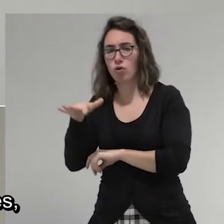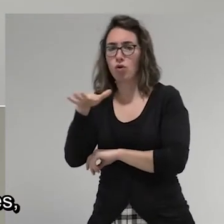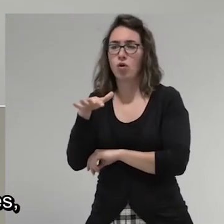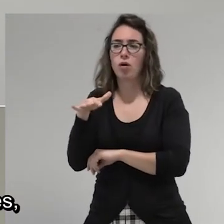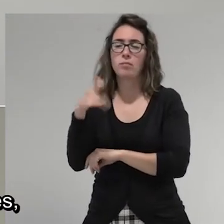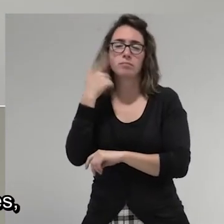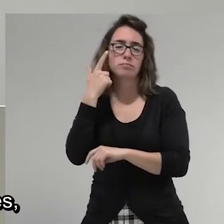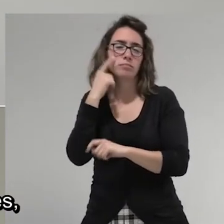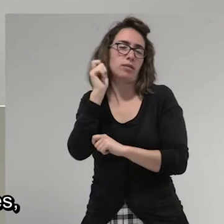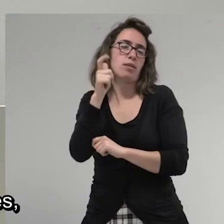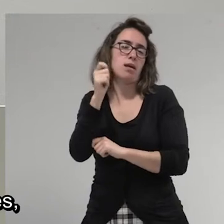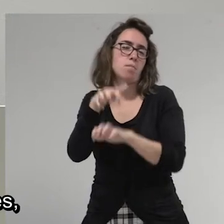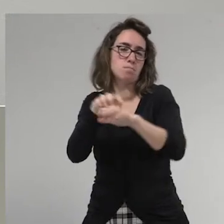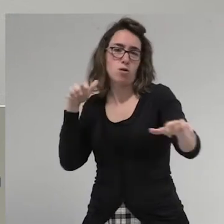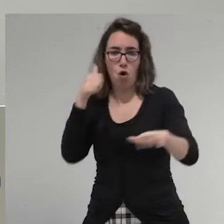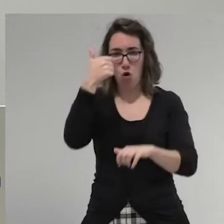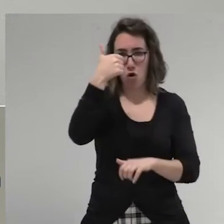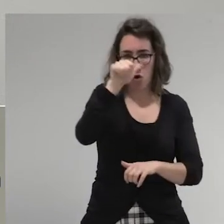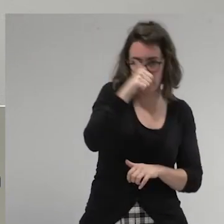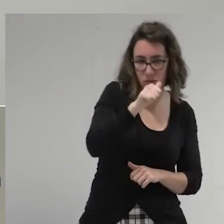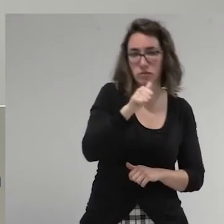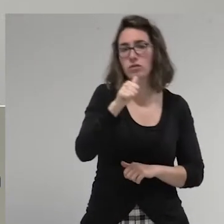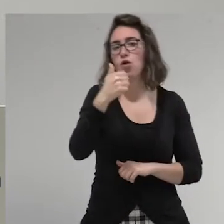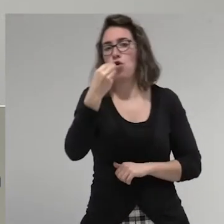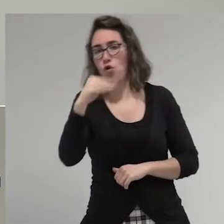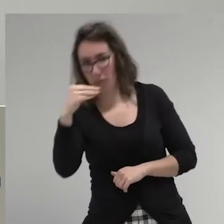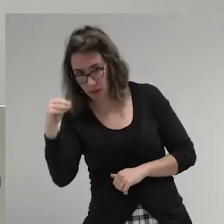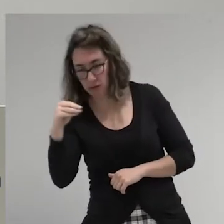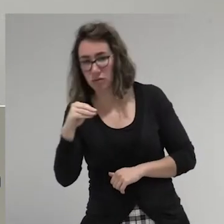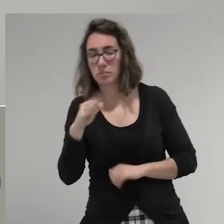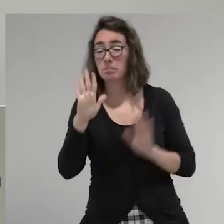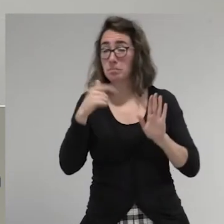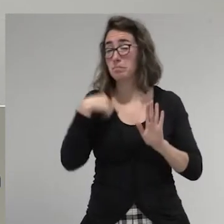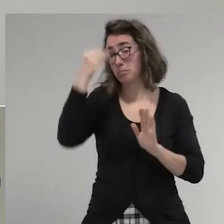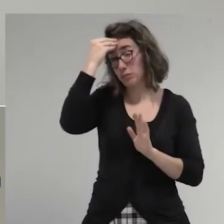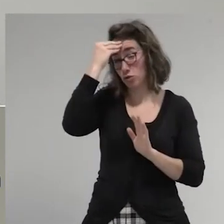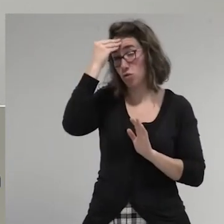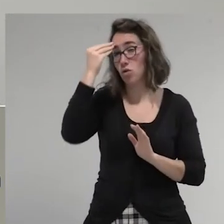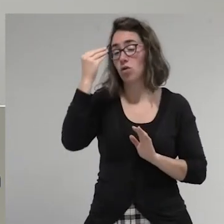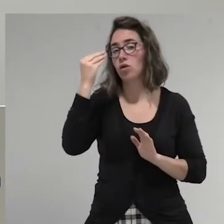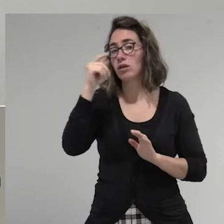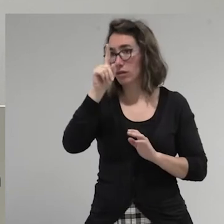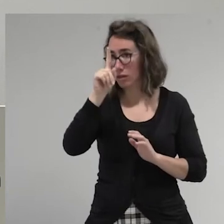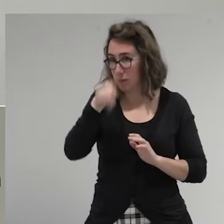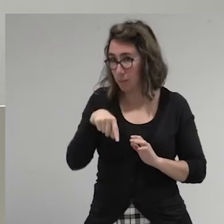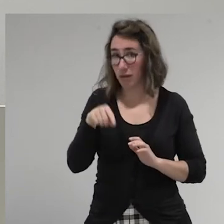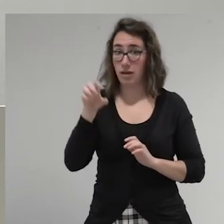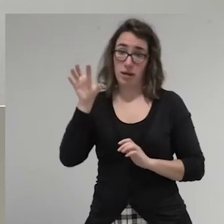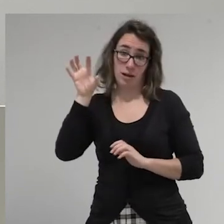fundamentalmente jóvenes hombres. Y, pero yo creo que paralelamente también desde el